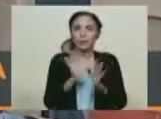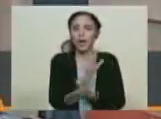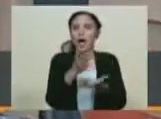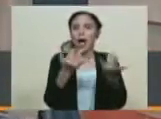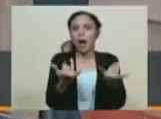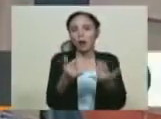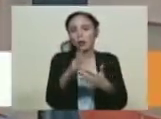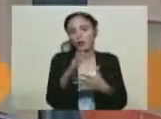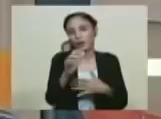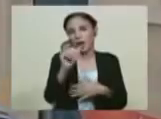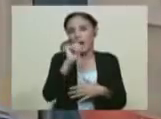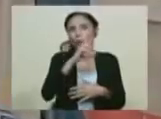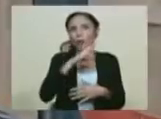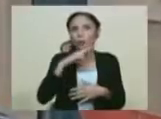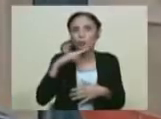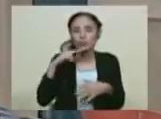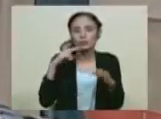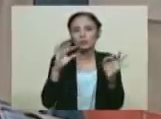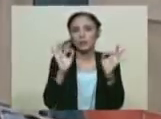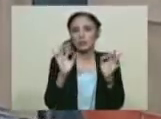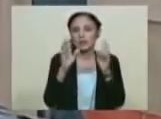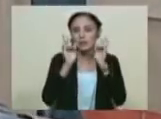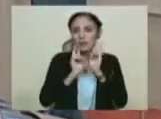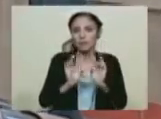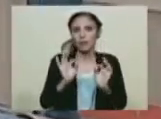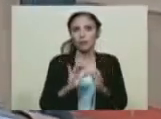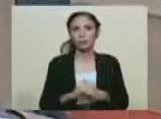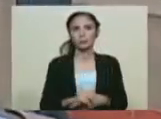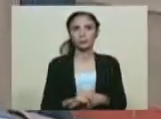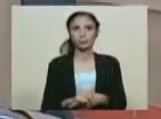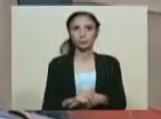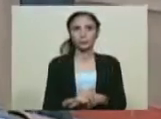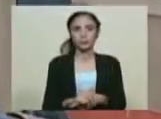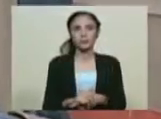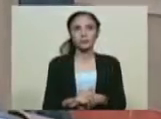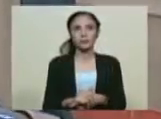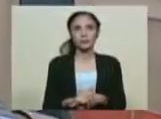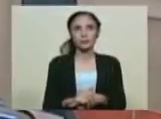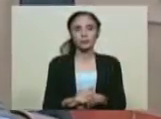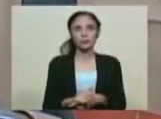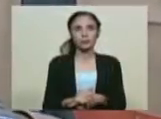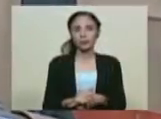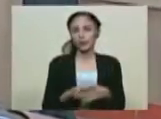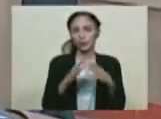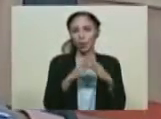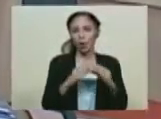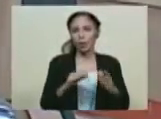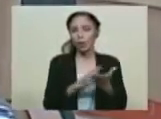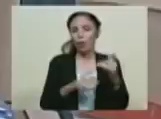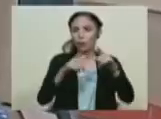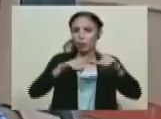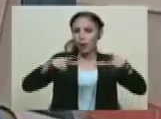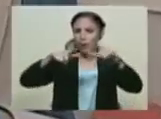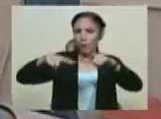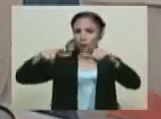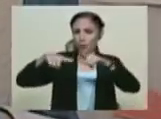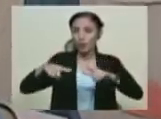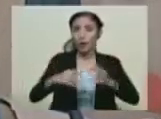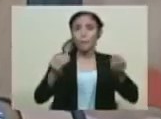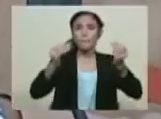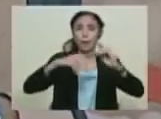Y además de proporcionar agua a la península de Macanao, a Tubores y a todas las poblaciones vecinas, nosotros vamos a